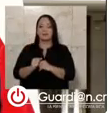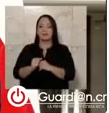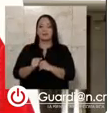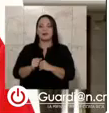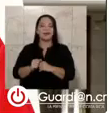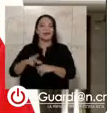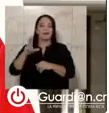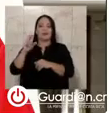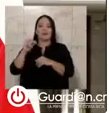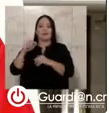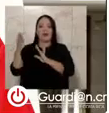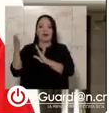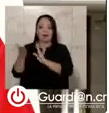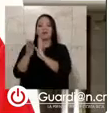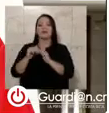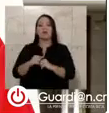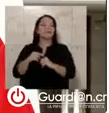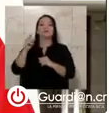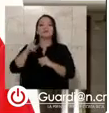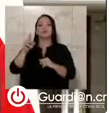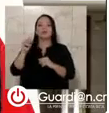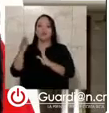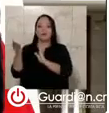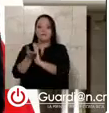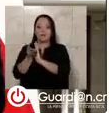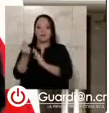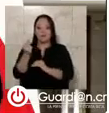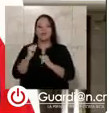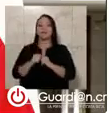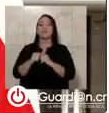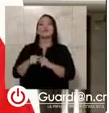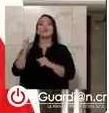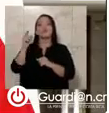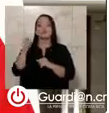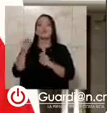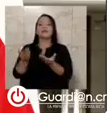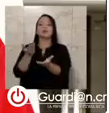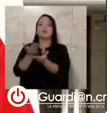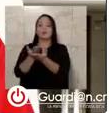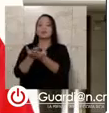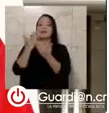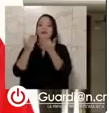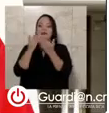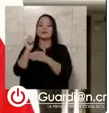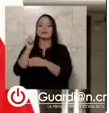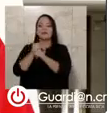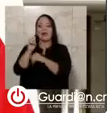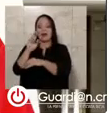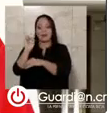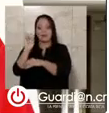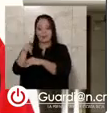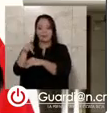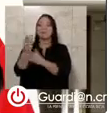guamazo, don Marco, un solo golpe a la tarifa, usted les propuso, y gracias a ARECEP por aceptarlo, que